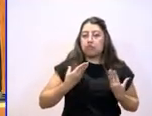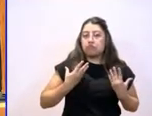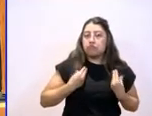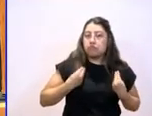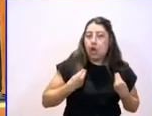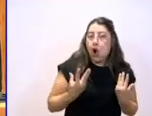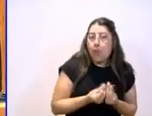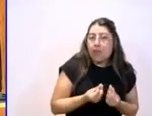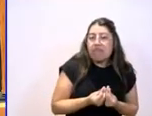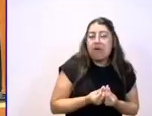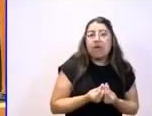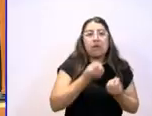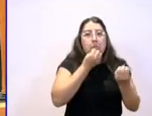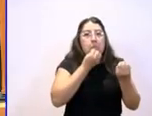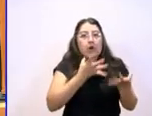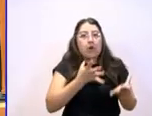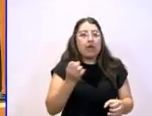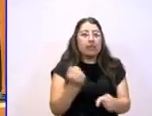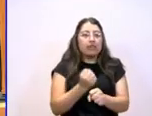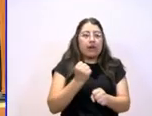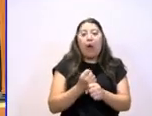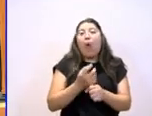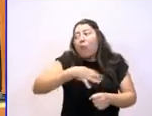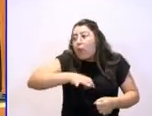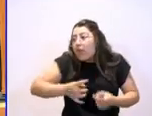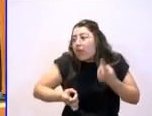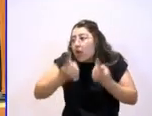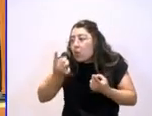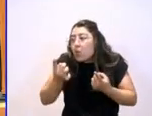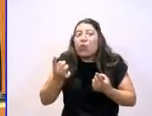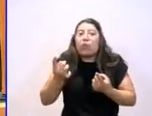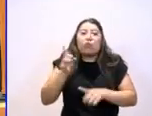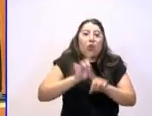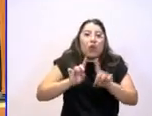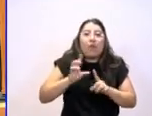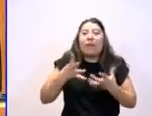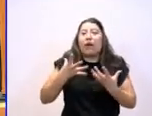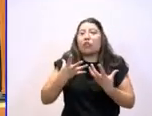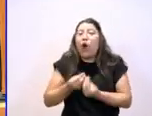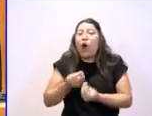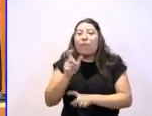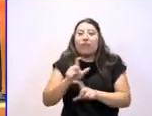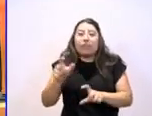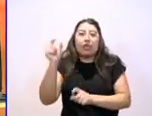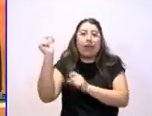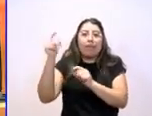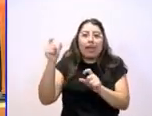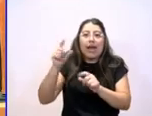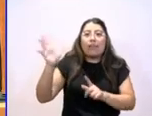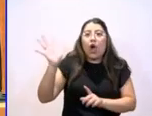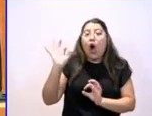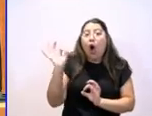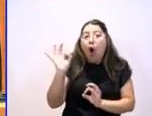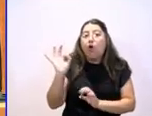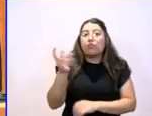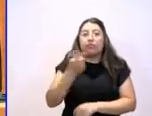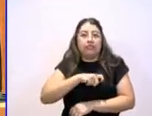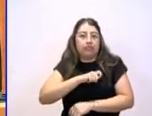trabajan y que tendrán problemas con algunas personas migrantes, igual que los tienen con otras personas de nacionalidad